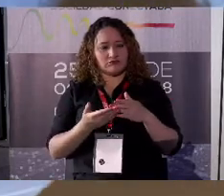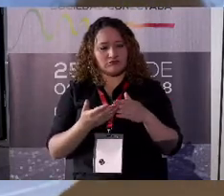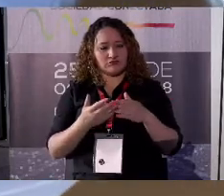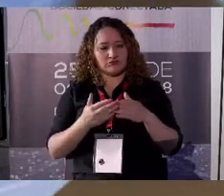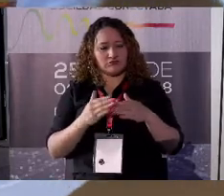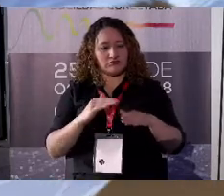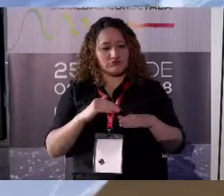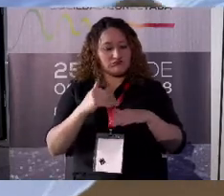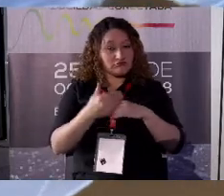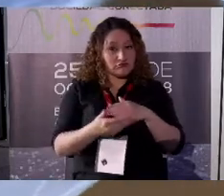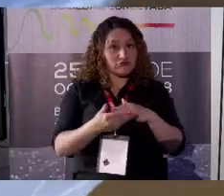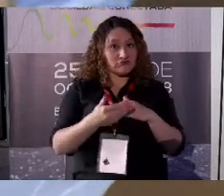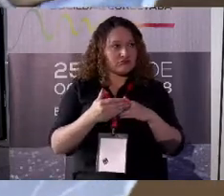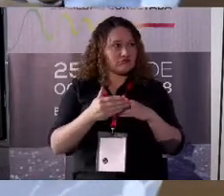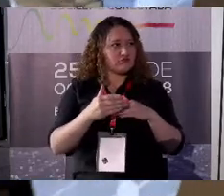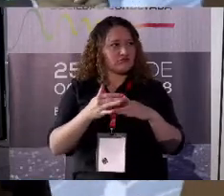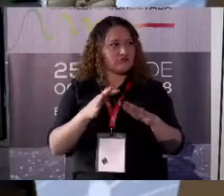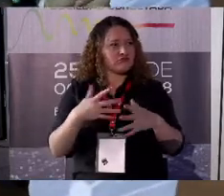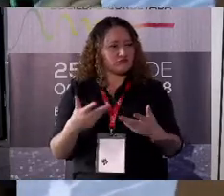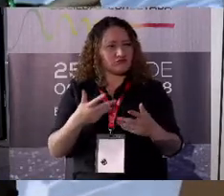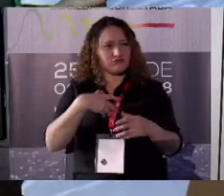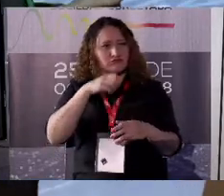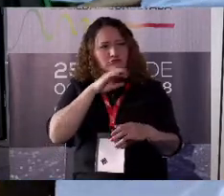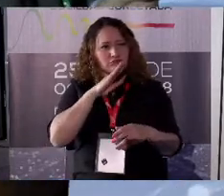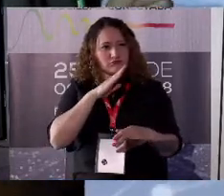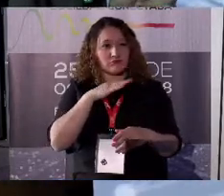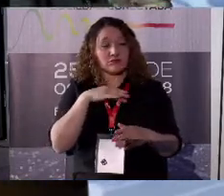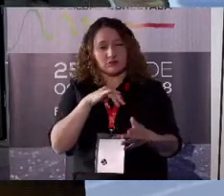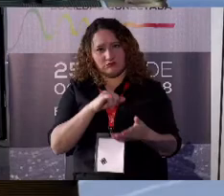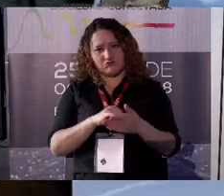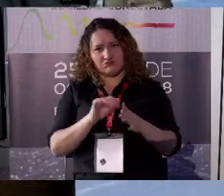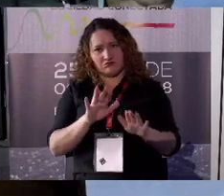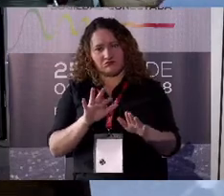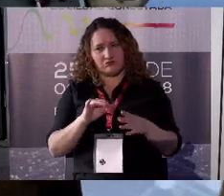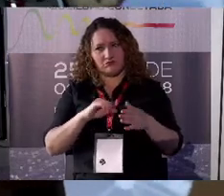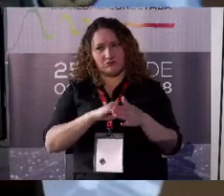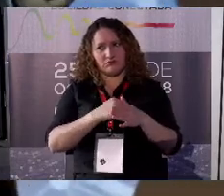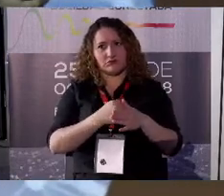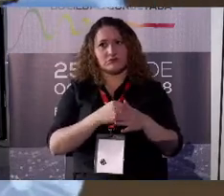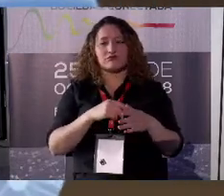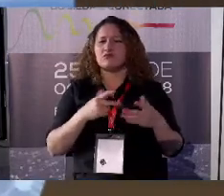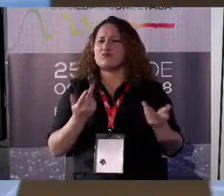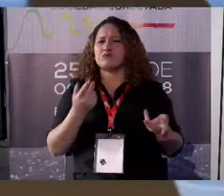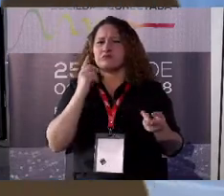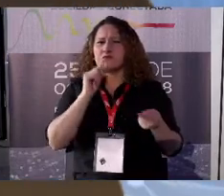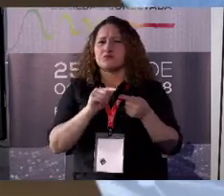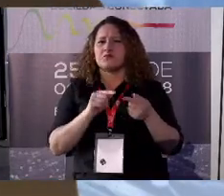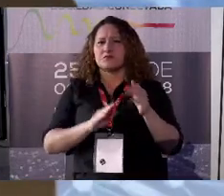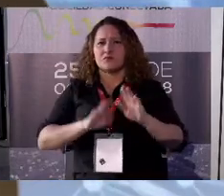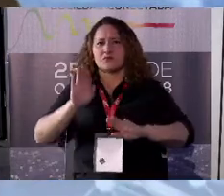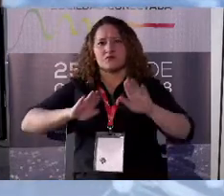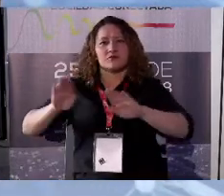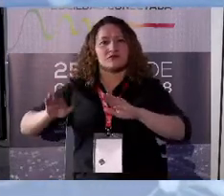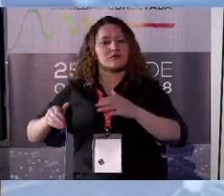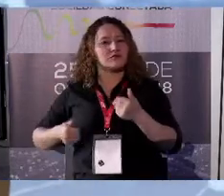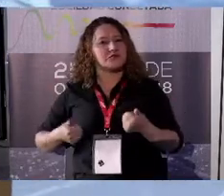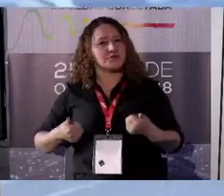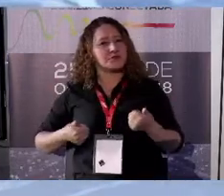va a determinar quiénes ganan. Ya vamos allá por un momento. Pero, ¿qué es lo que busca esta subasta? ¿Qué